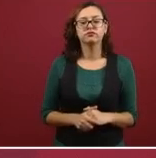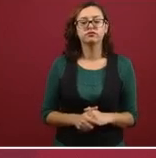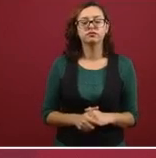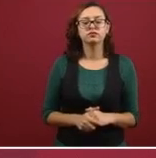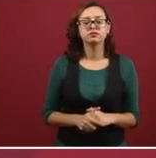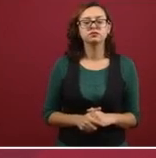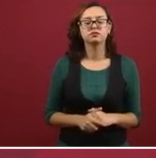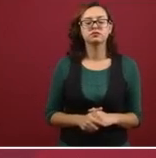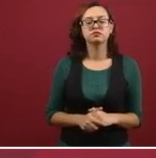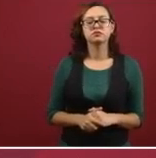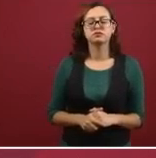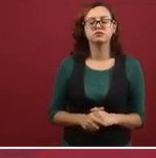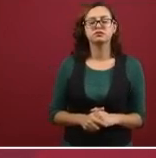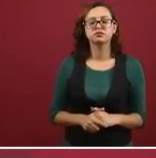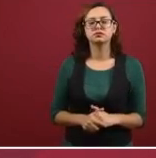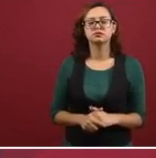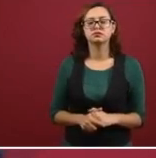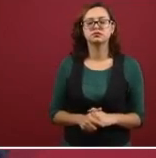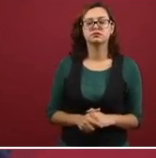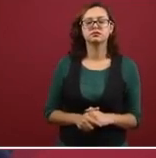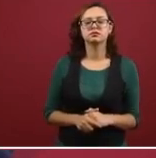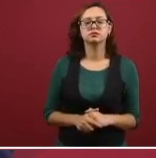Y al final también